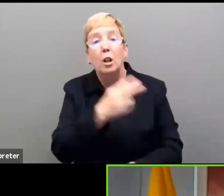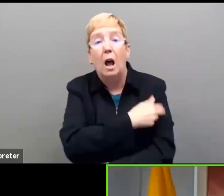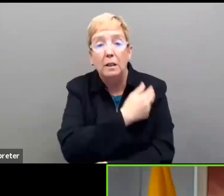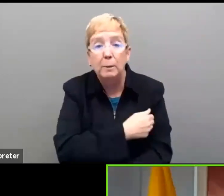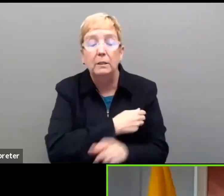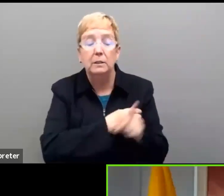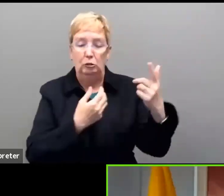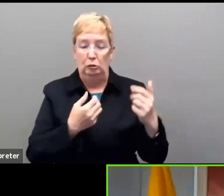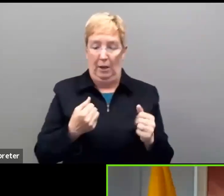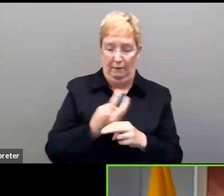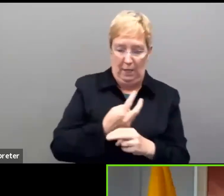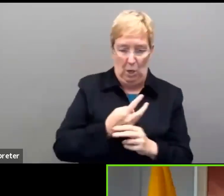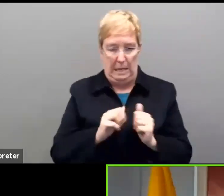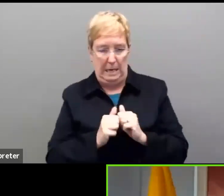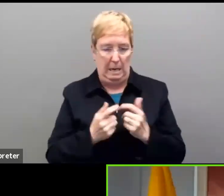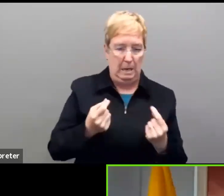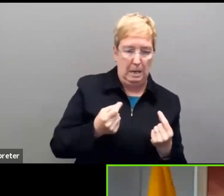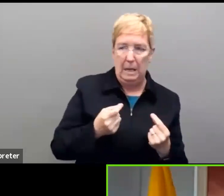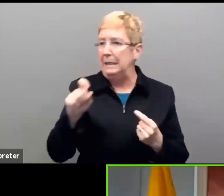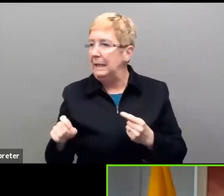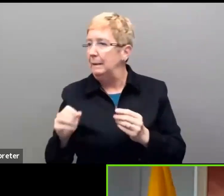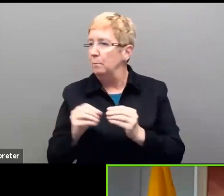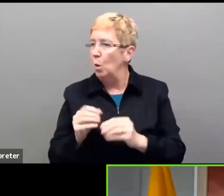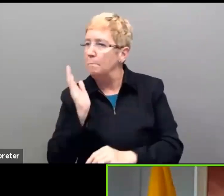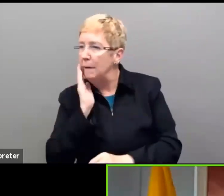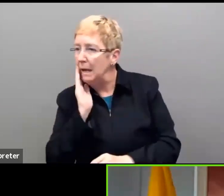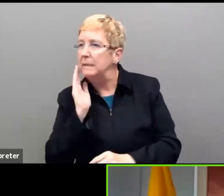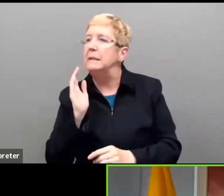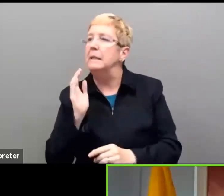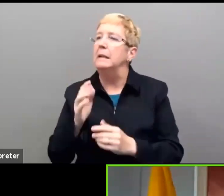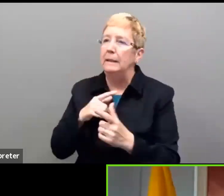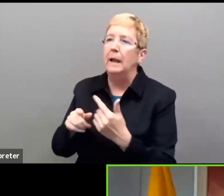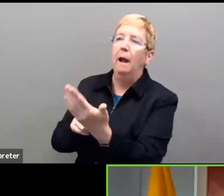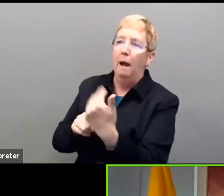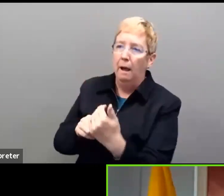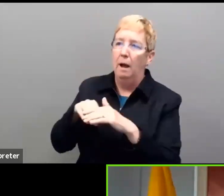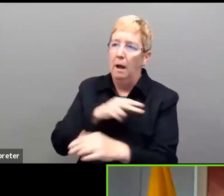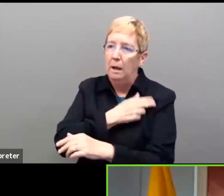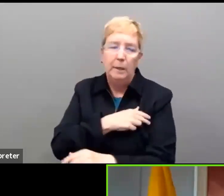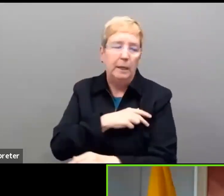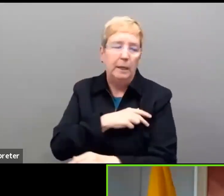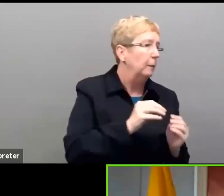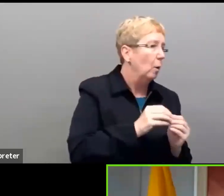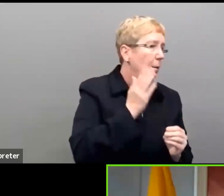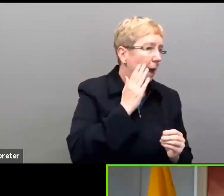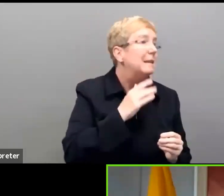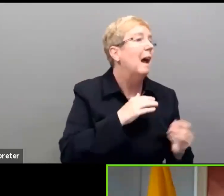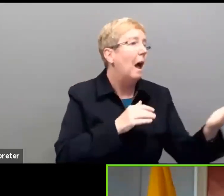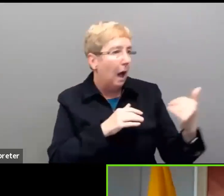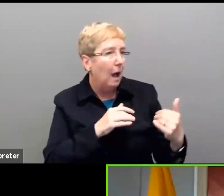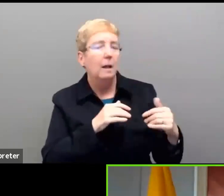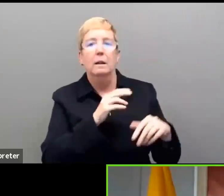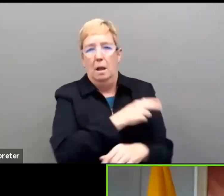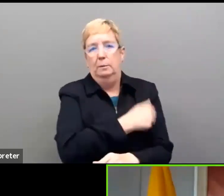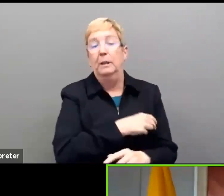hospitales rurales sin suficiente personal están navegando una espera de camas, francamente